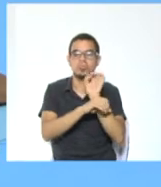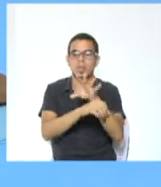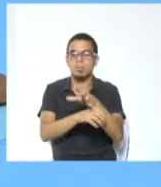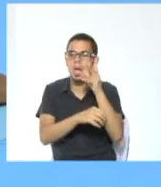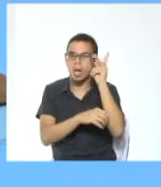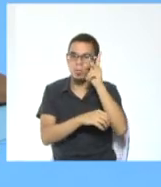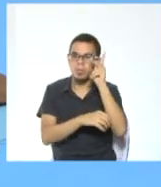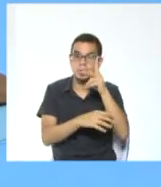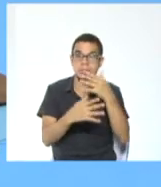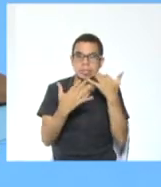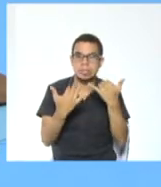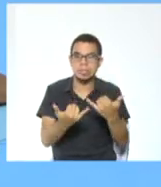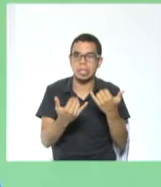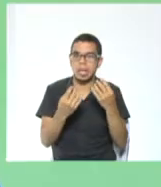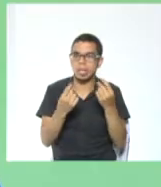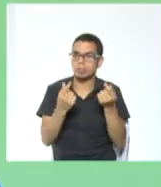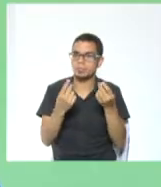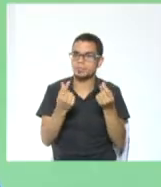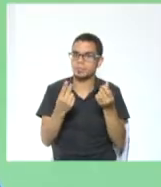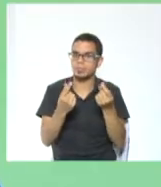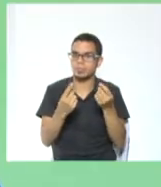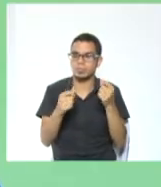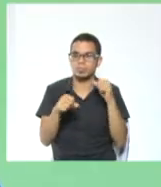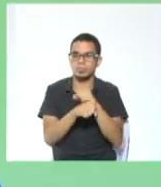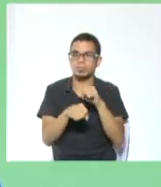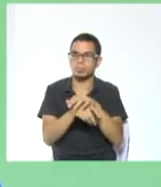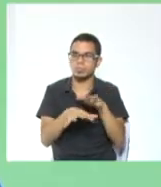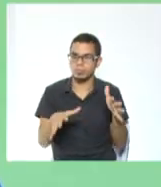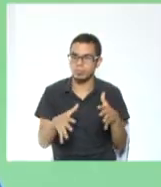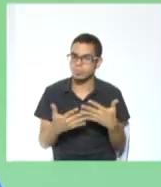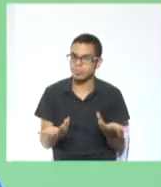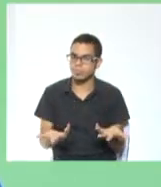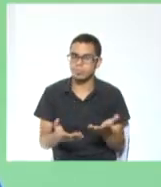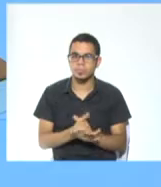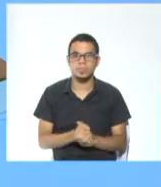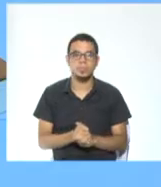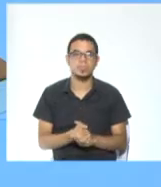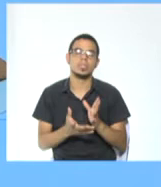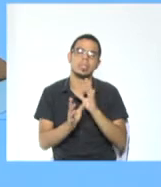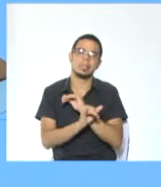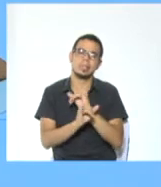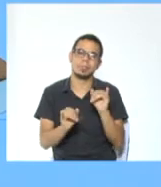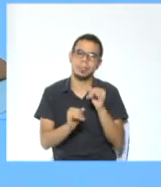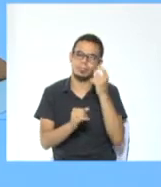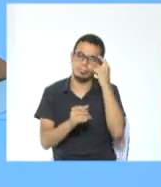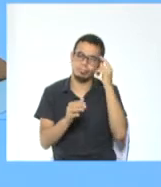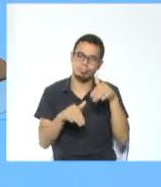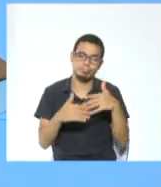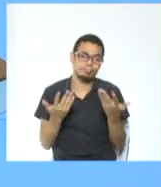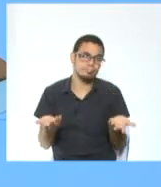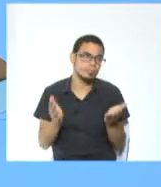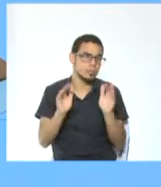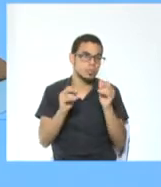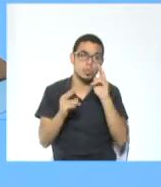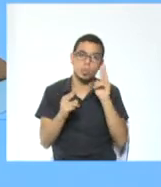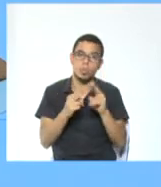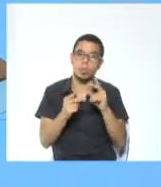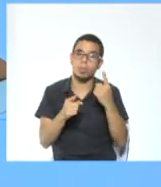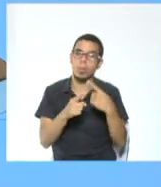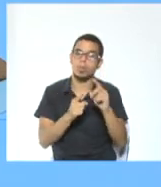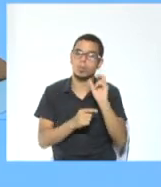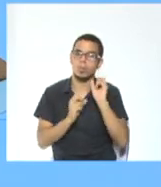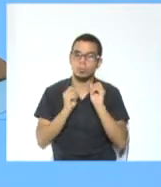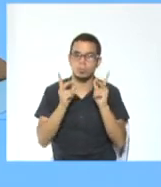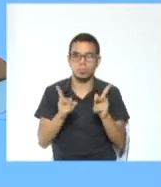redes sociales y tú estás presente en ello. Esto ha sido todo por hoy. No me queda más que despedirnos y nos vemos en